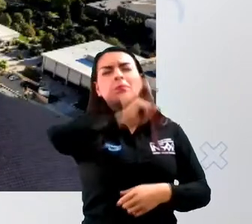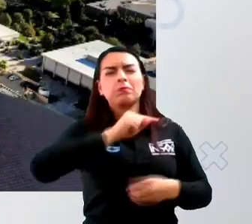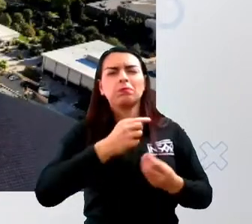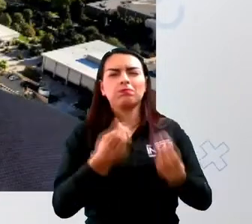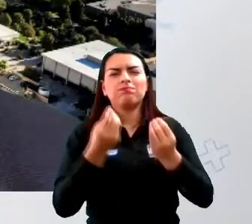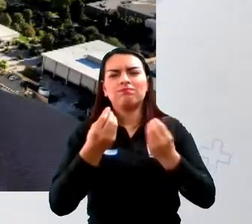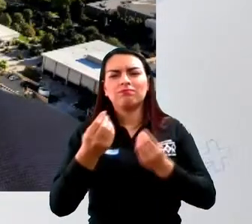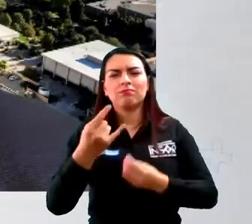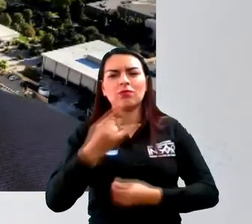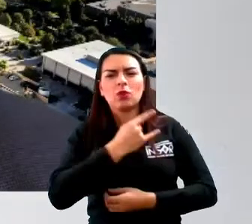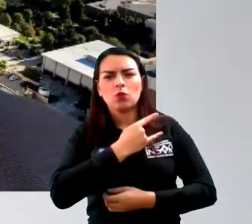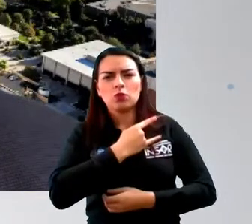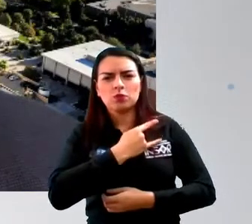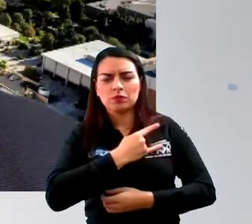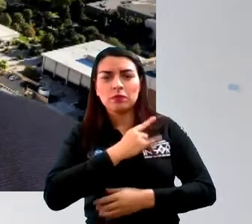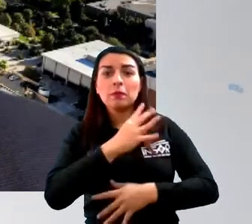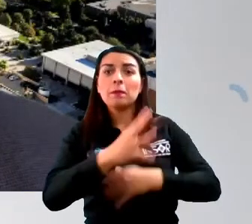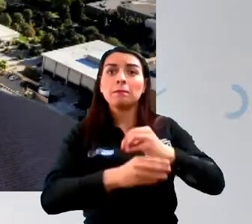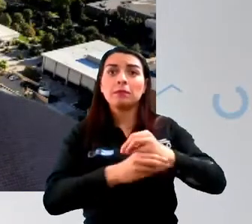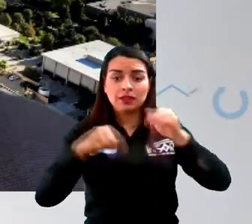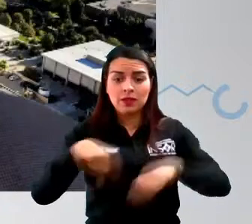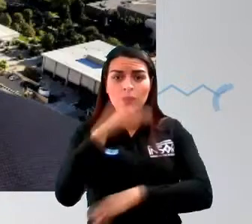través de todo el país de Colombia.